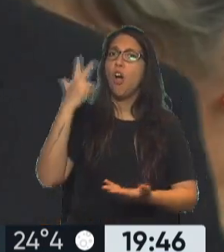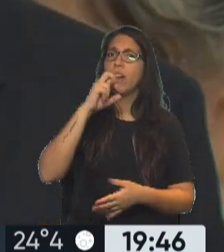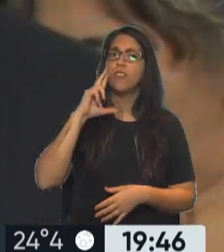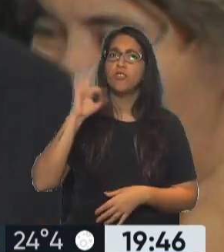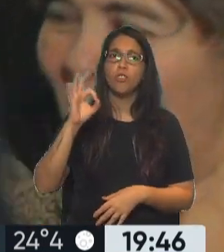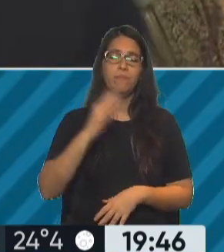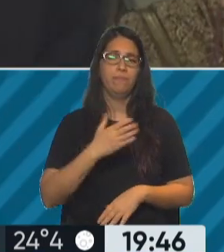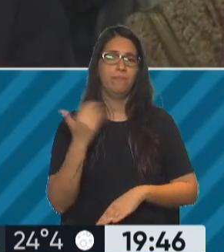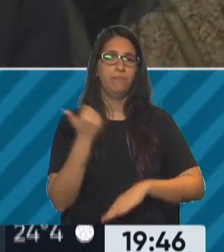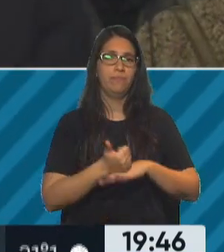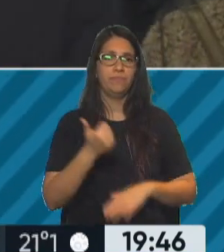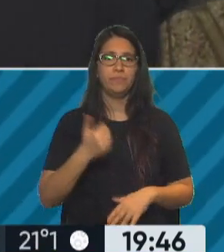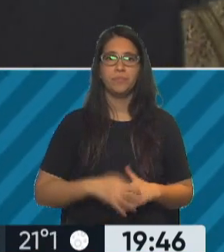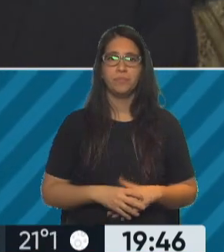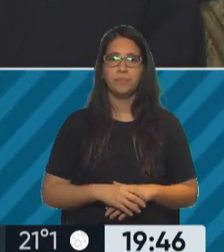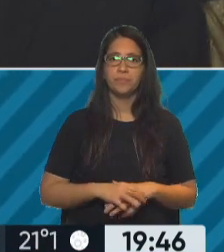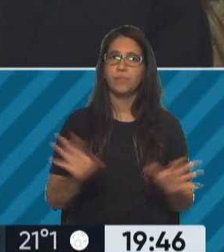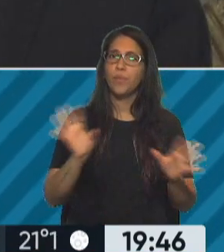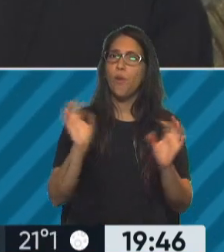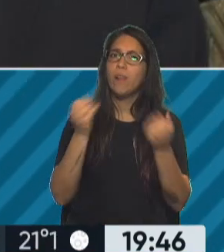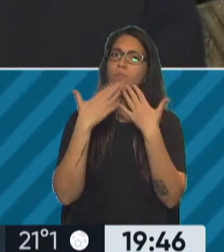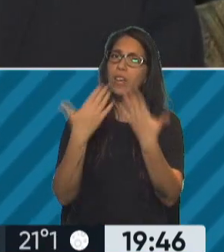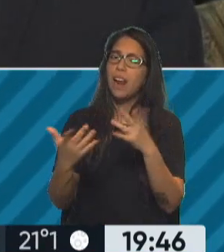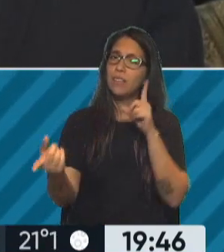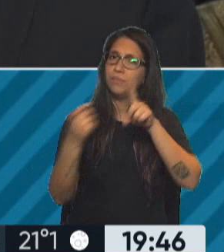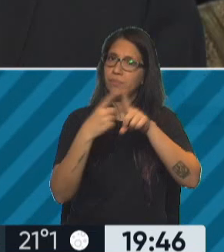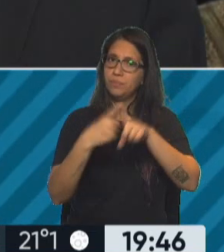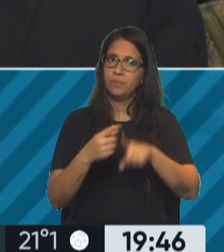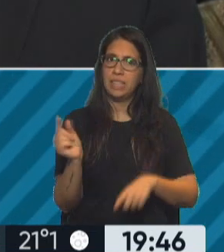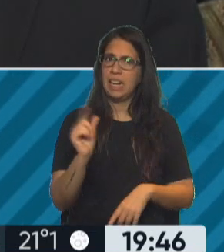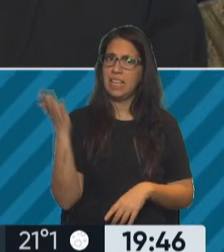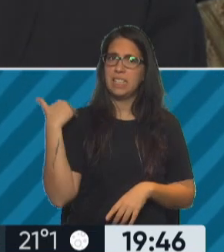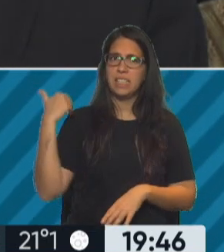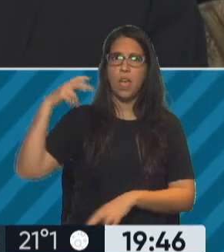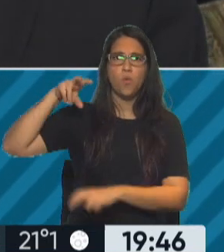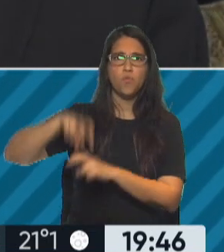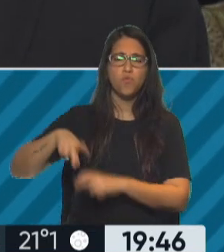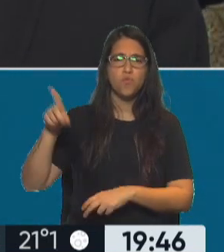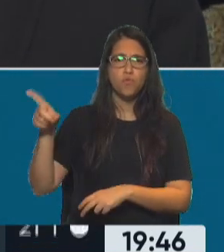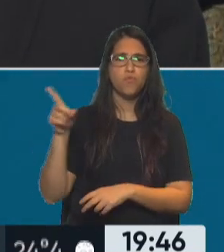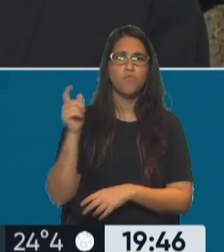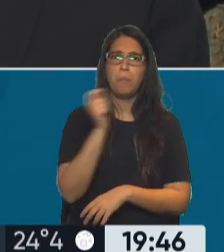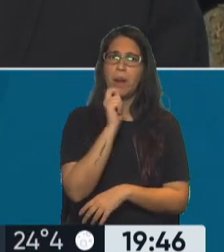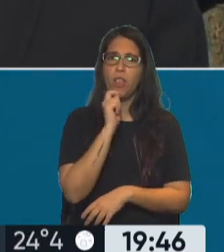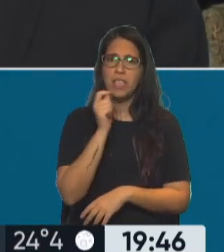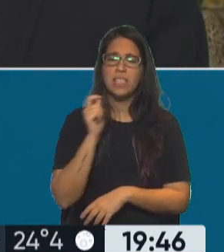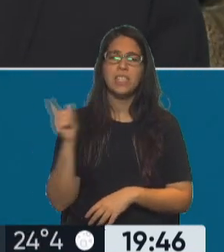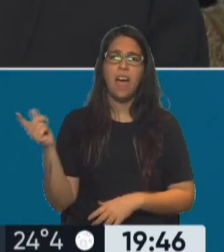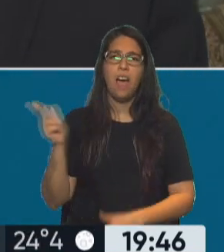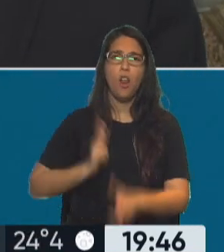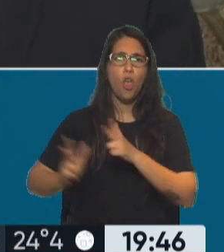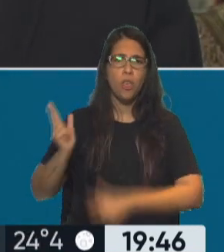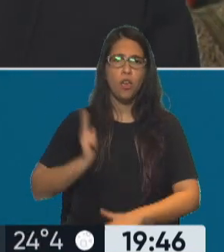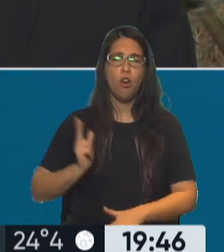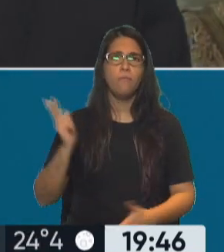Rossi. Hola, hola, hola, Rossi, muchas gracias. Recién generacionalmente un periodista nos decía que en